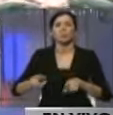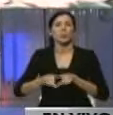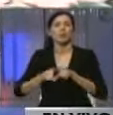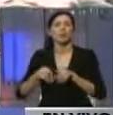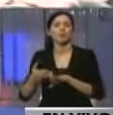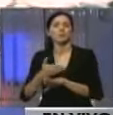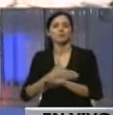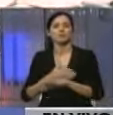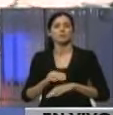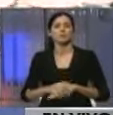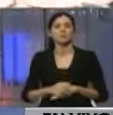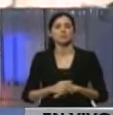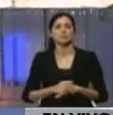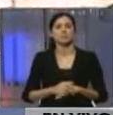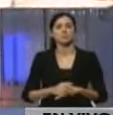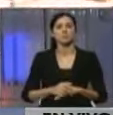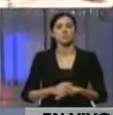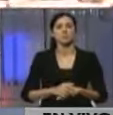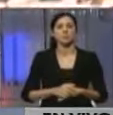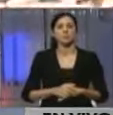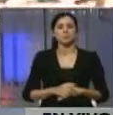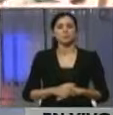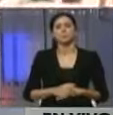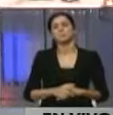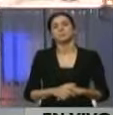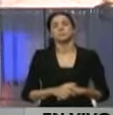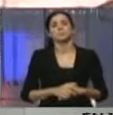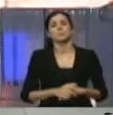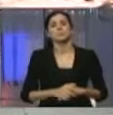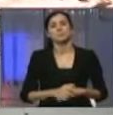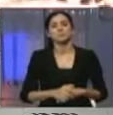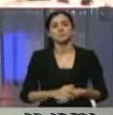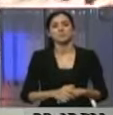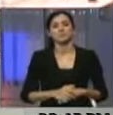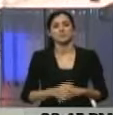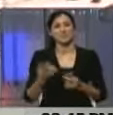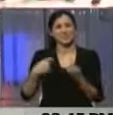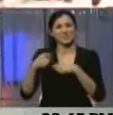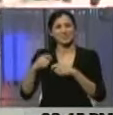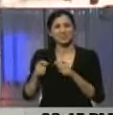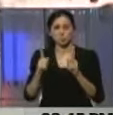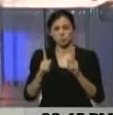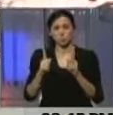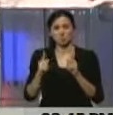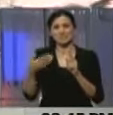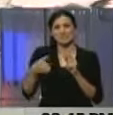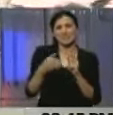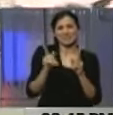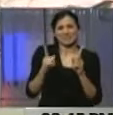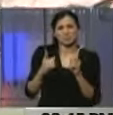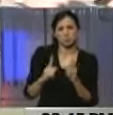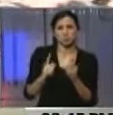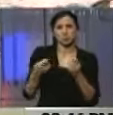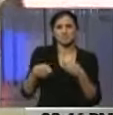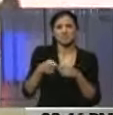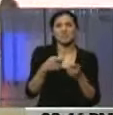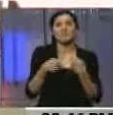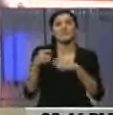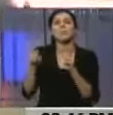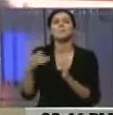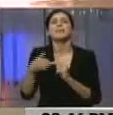regularizado la caravana de la sardina. En estos días vamos a